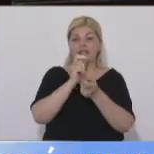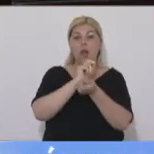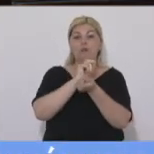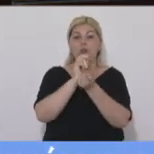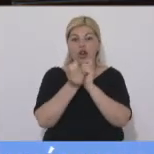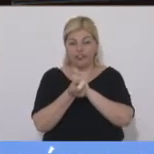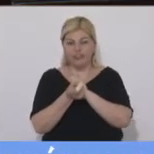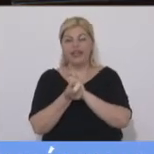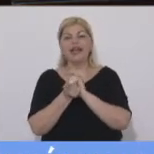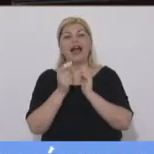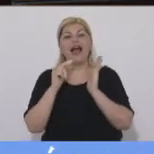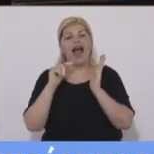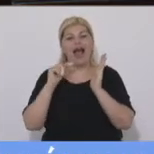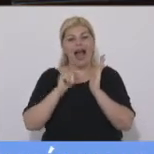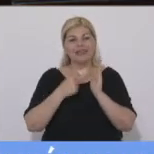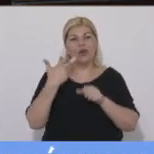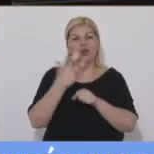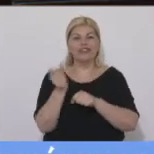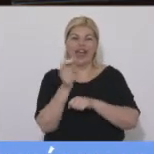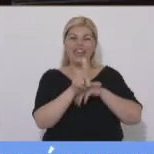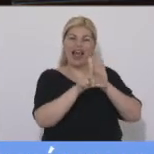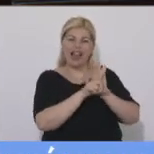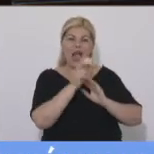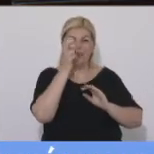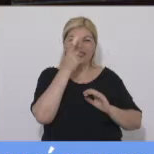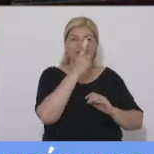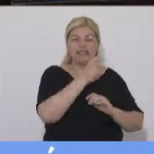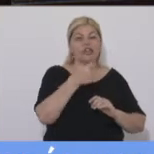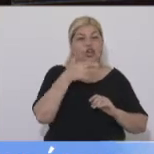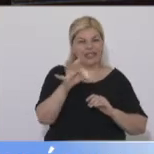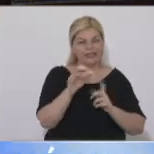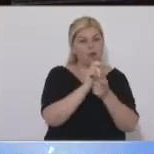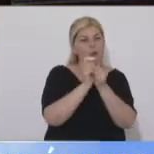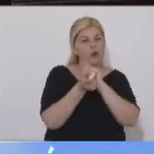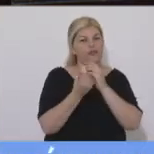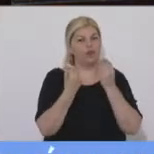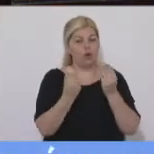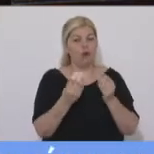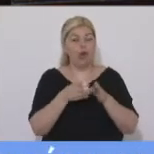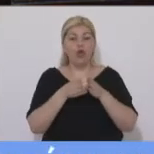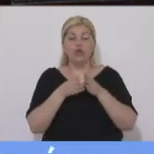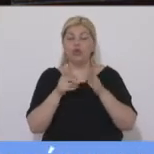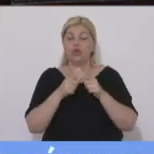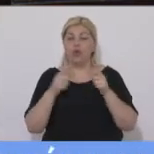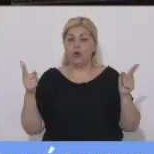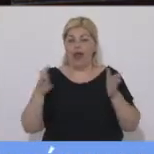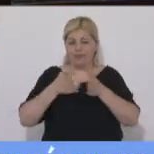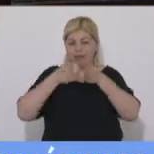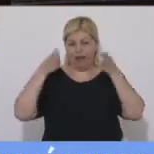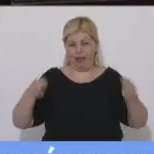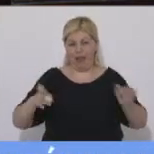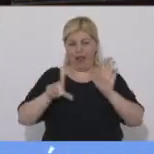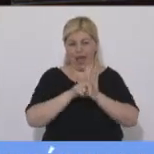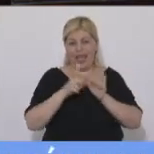artículo 3 de la Ley 26.160 de la siguiente manera. Durante la vigencia de la presente ley, el